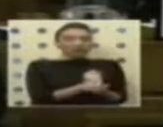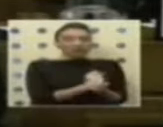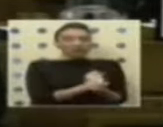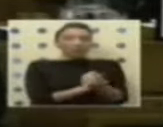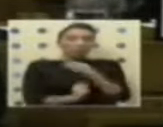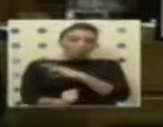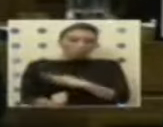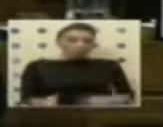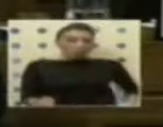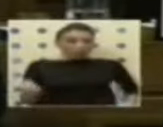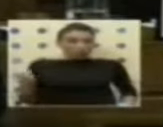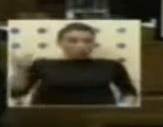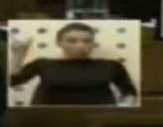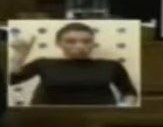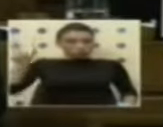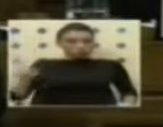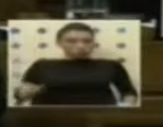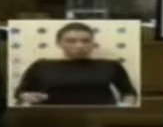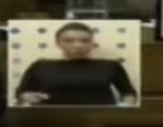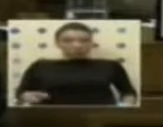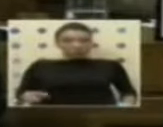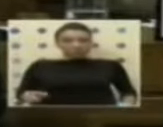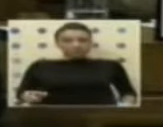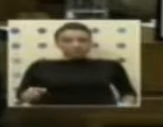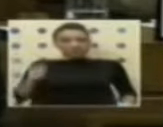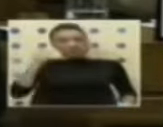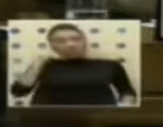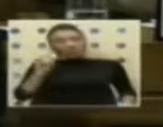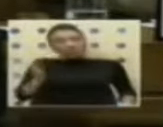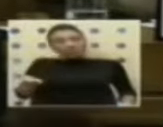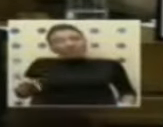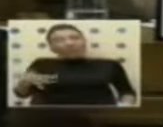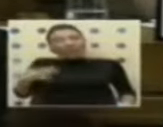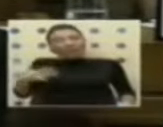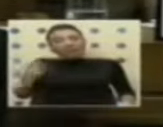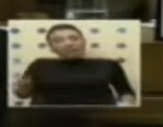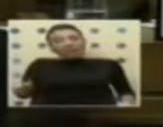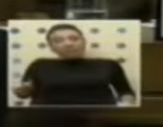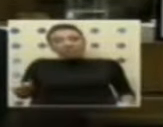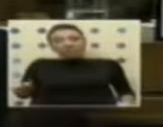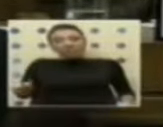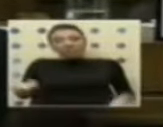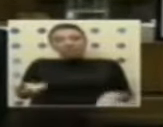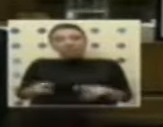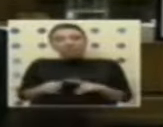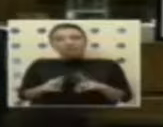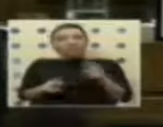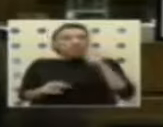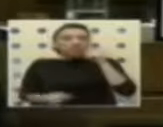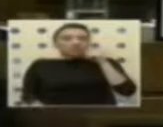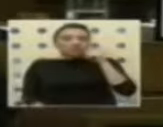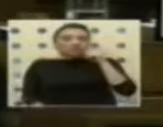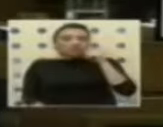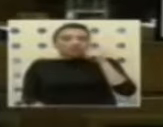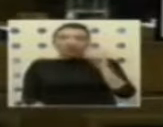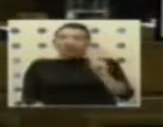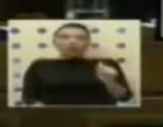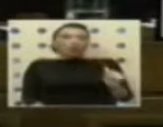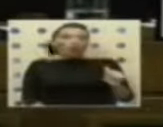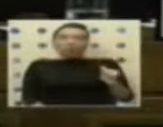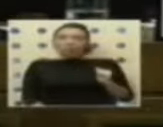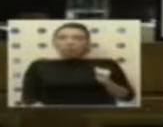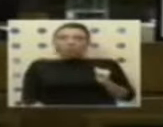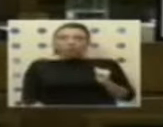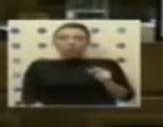gran parlamentario, un gran diputado, pero que lamentablemente cayó en lo que significa no cumplir con su